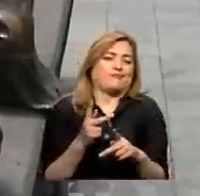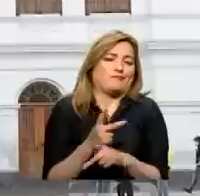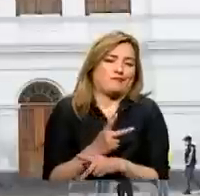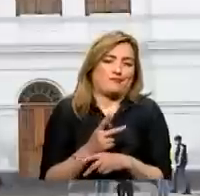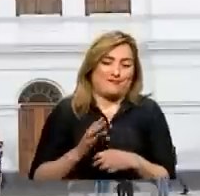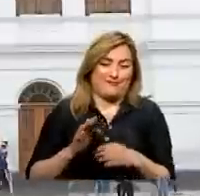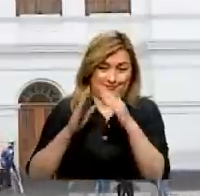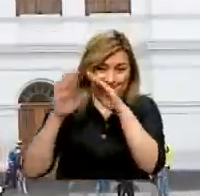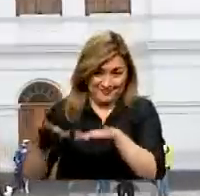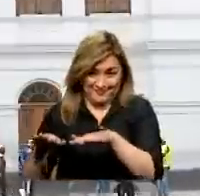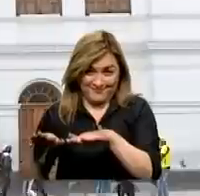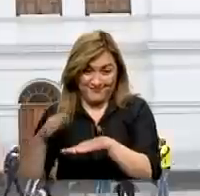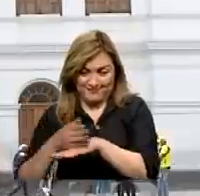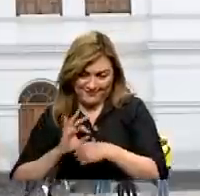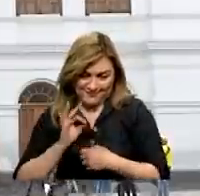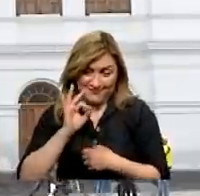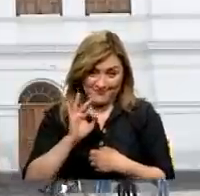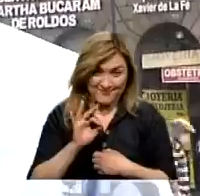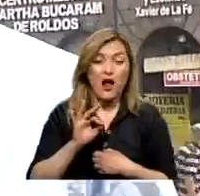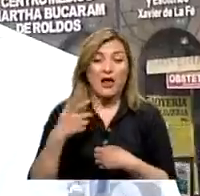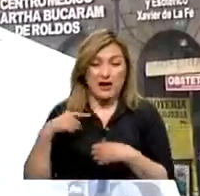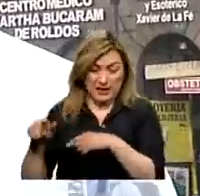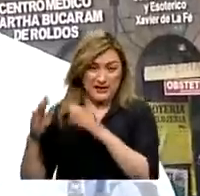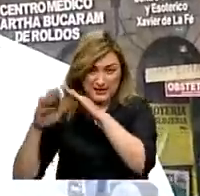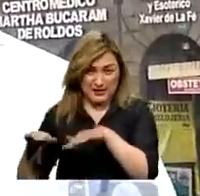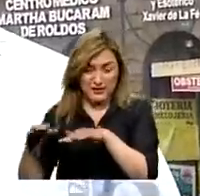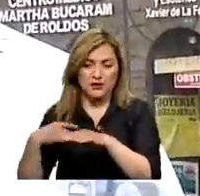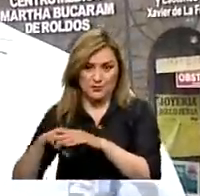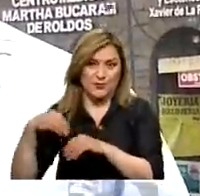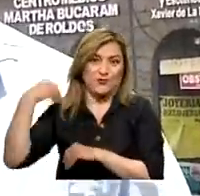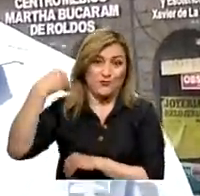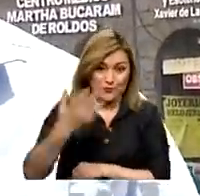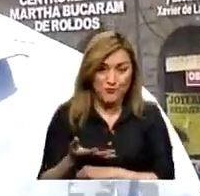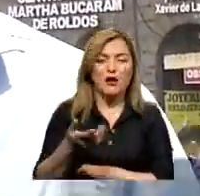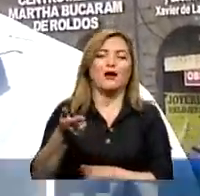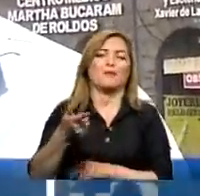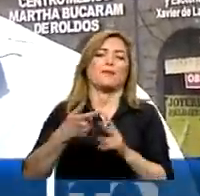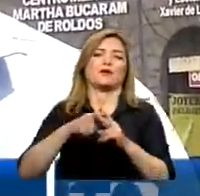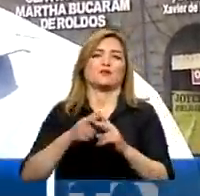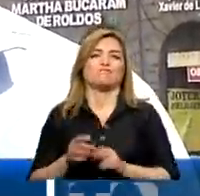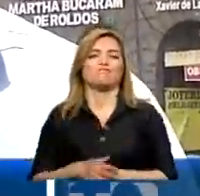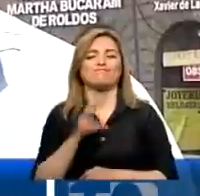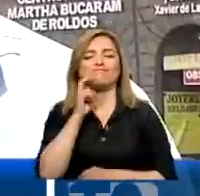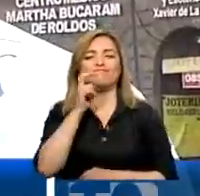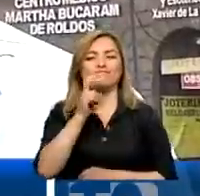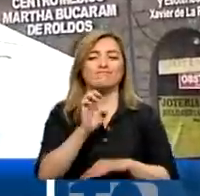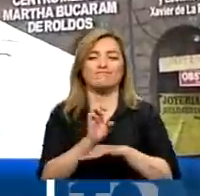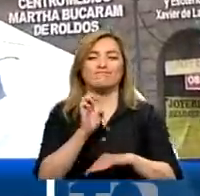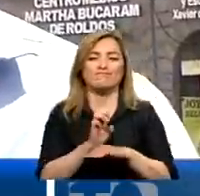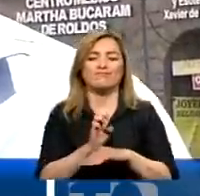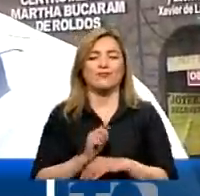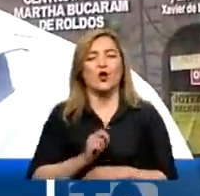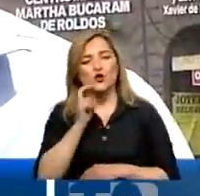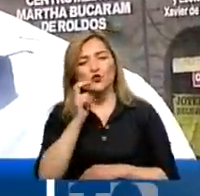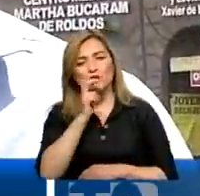del confinamiento por la pandemia de COVID-19. Lastimosamente, el turista nacional, el turista extranjero, no le gusta este tipo